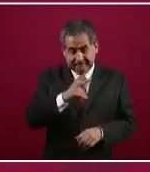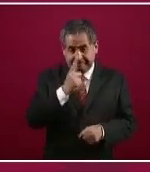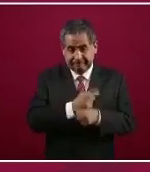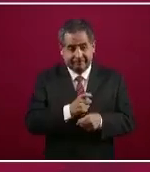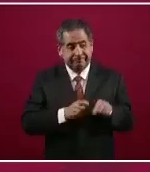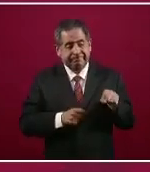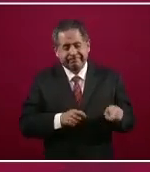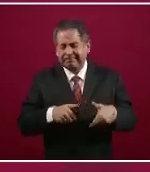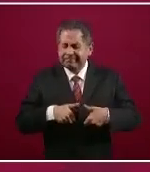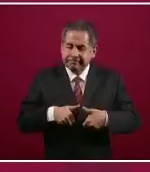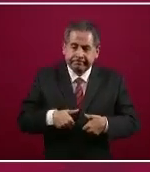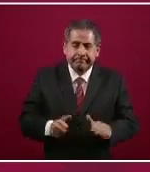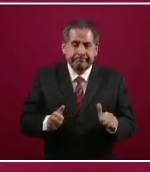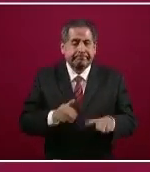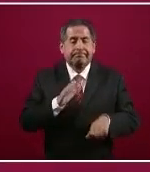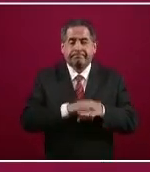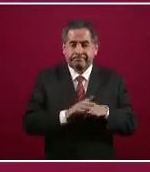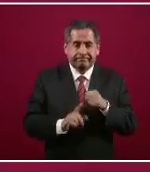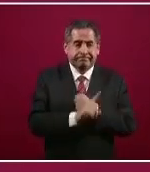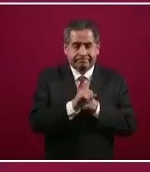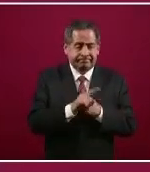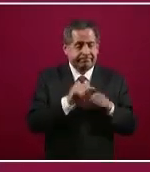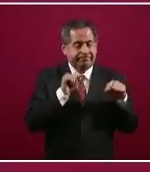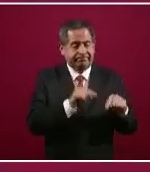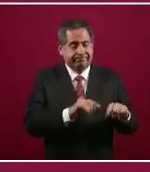tiene más problemas